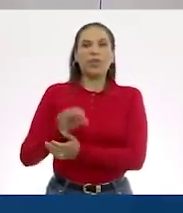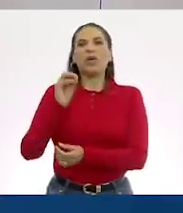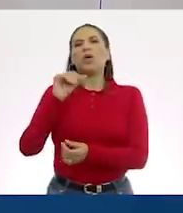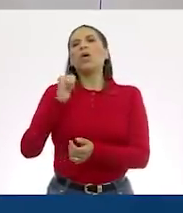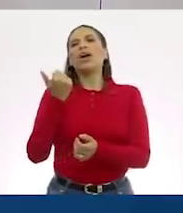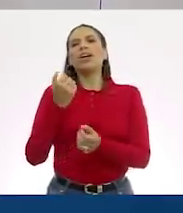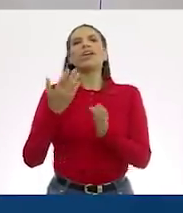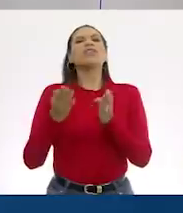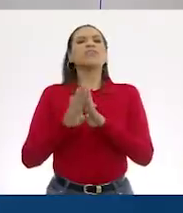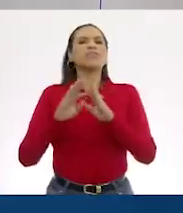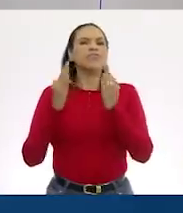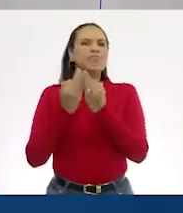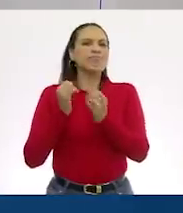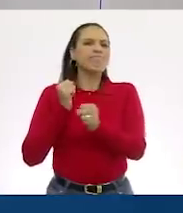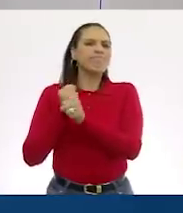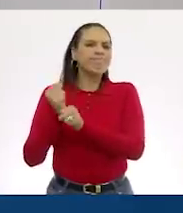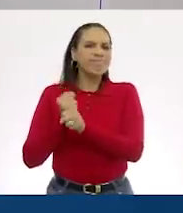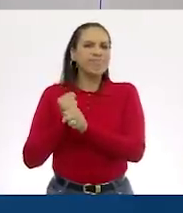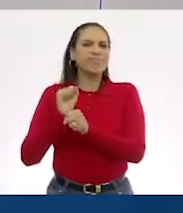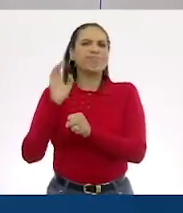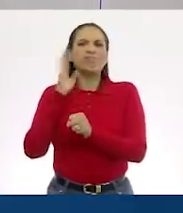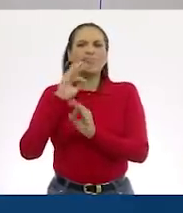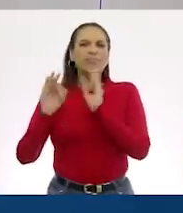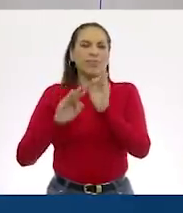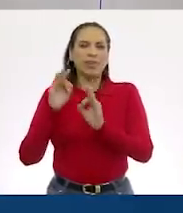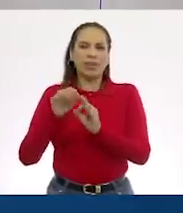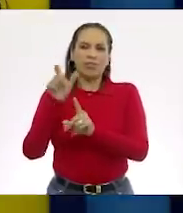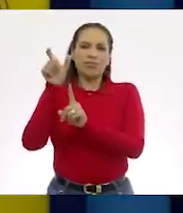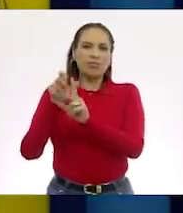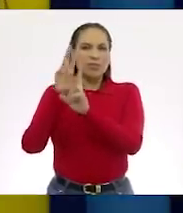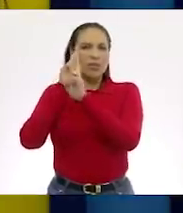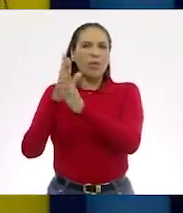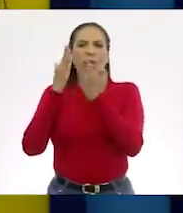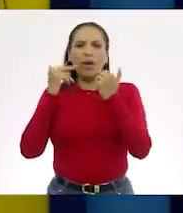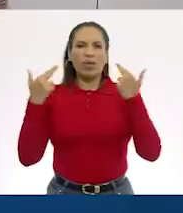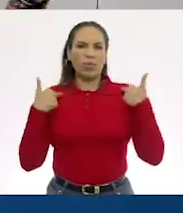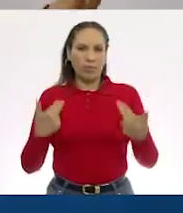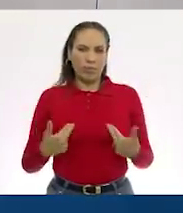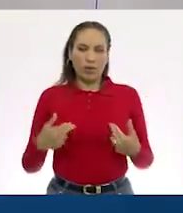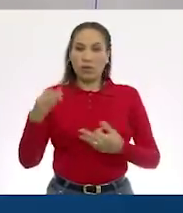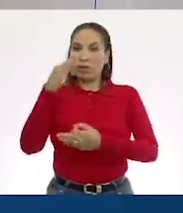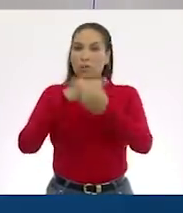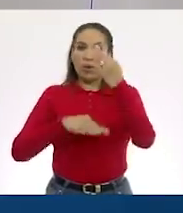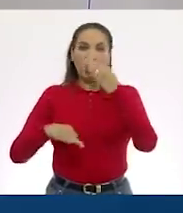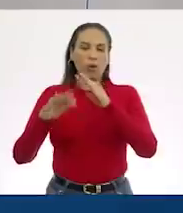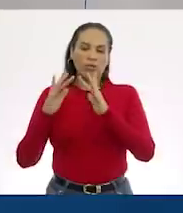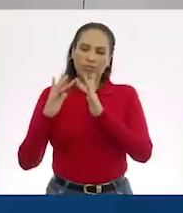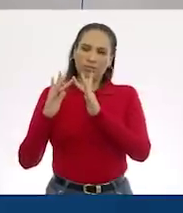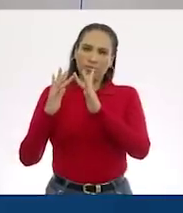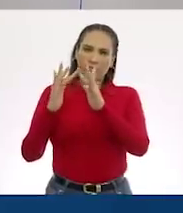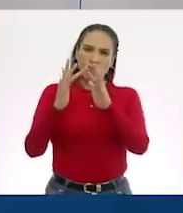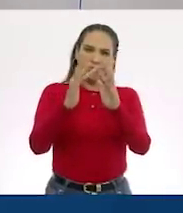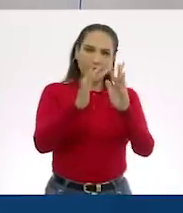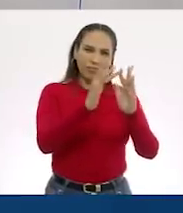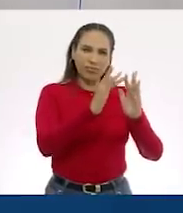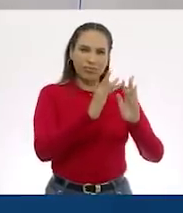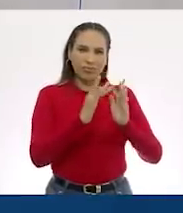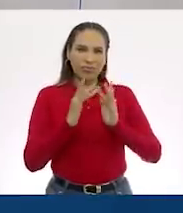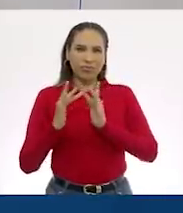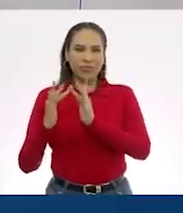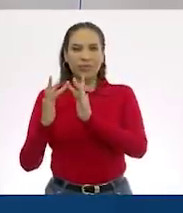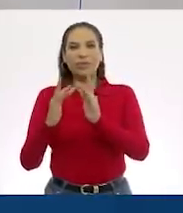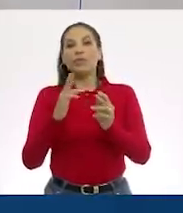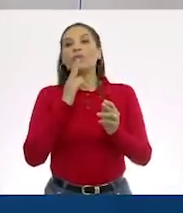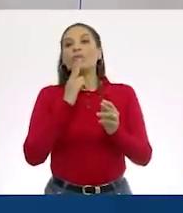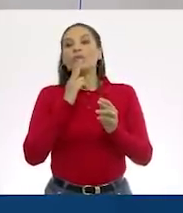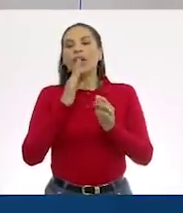cualquier forma de maltrato que vulnera su dignidad como seres humanos. Todo va conectado. Cuando utilizamos la